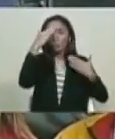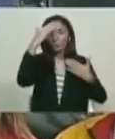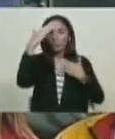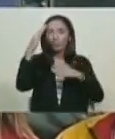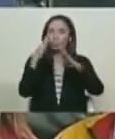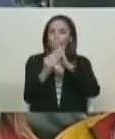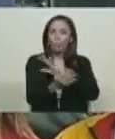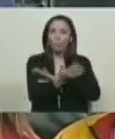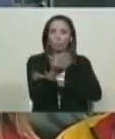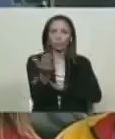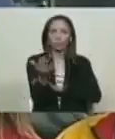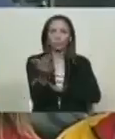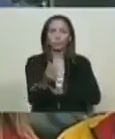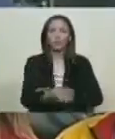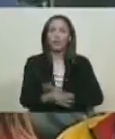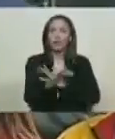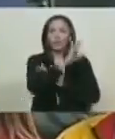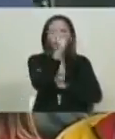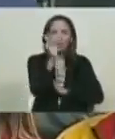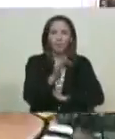todos, a las federaciones.